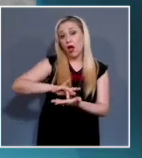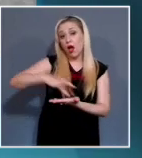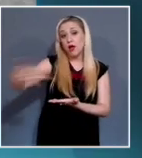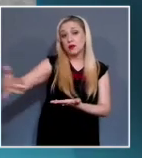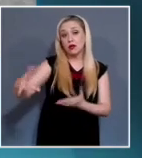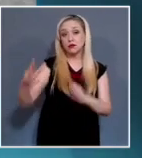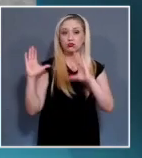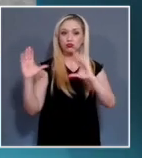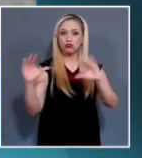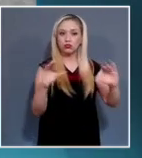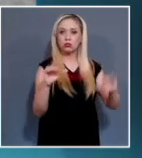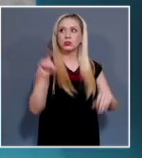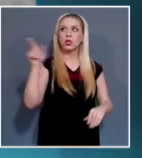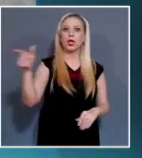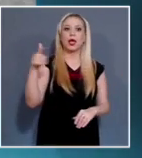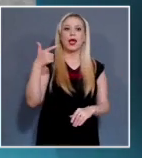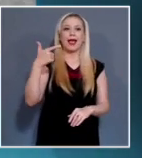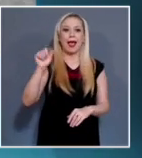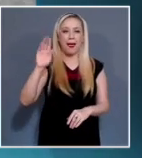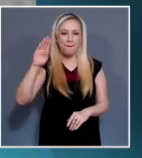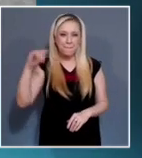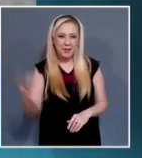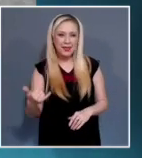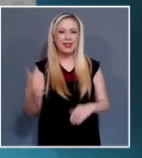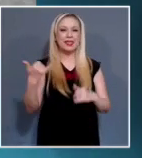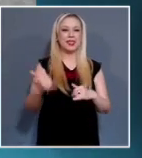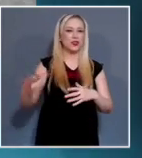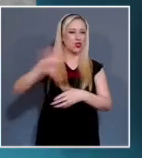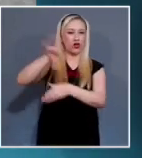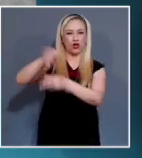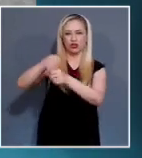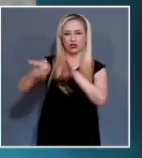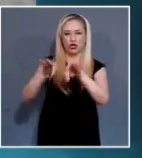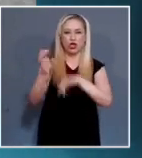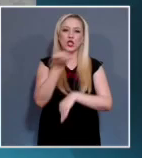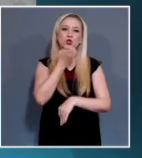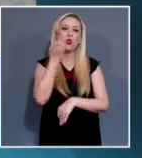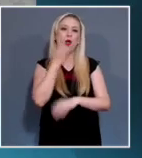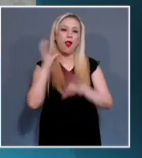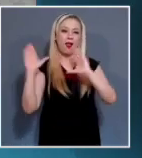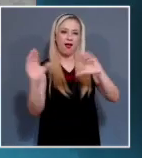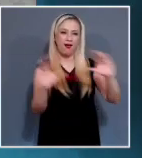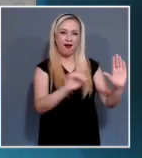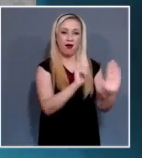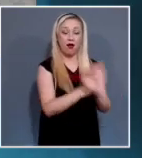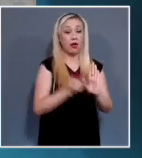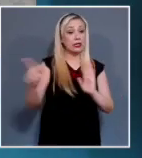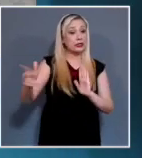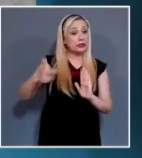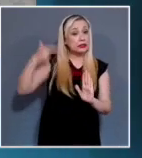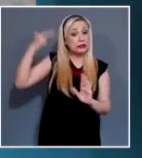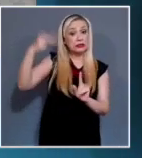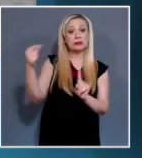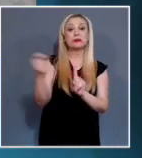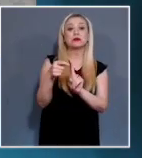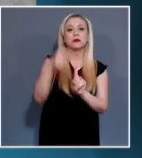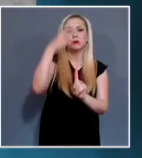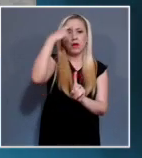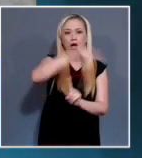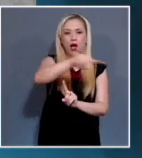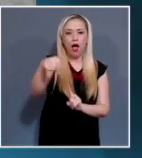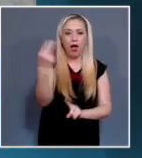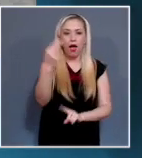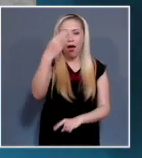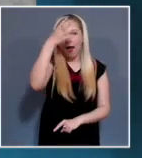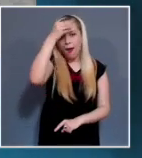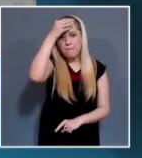y de todos los trabajadores de la escuela, de verdad se ha convertido en una piedra angular de la cultura electoral en México. Para el